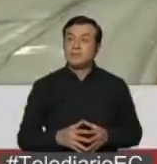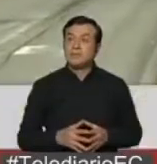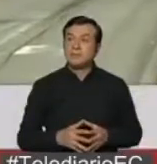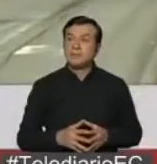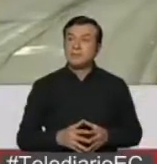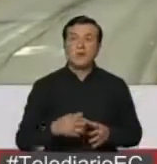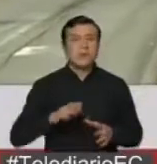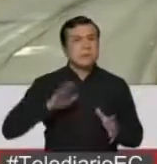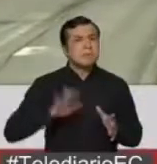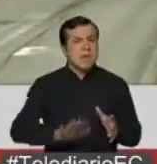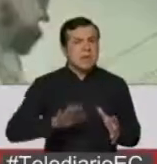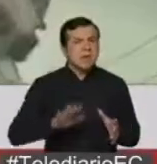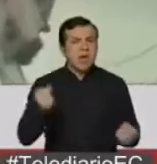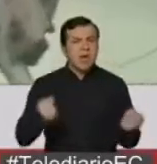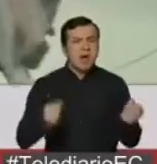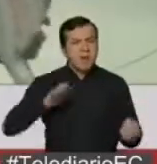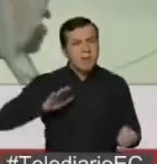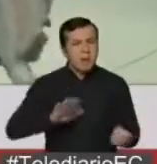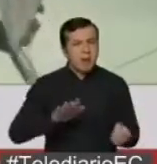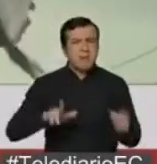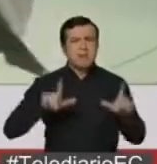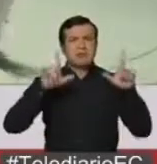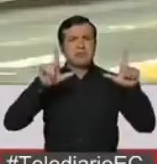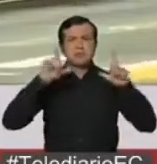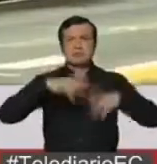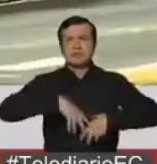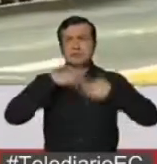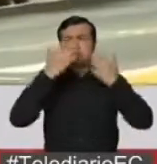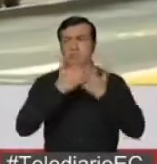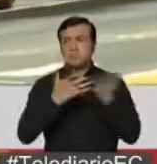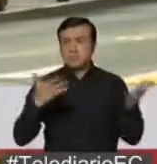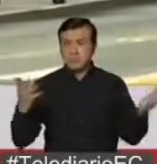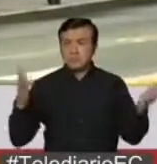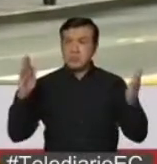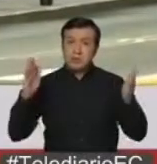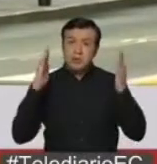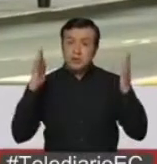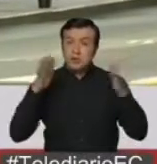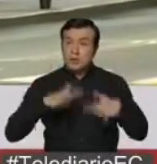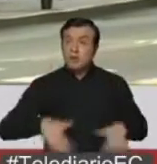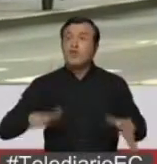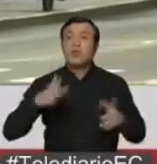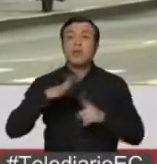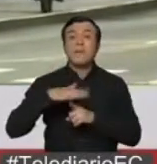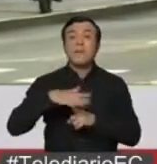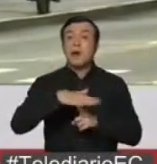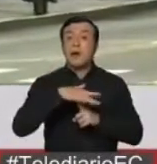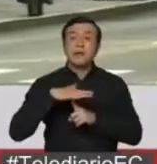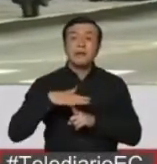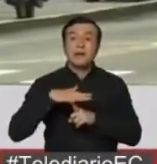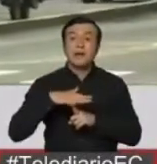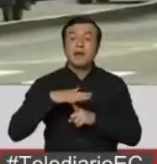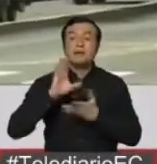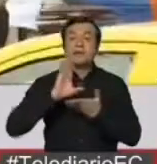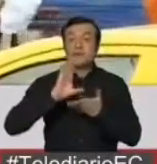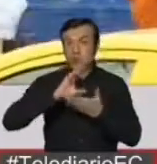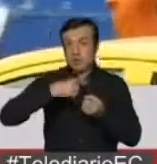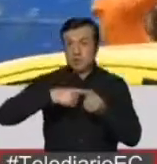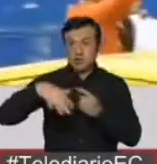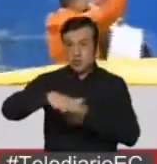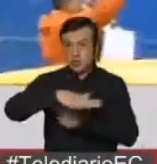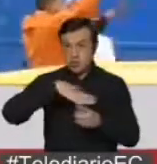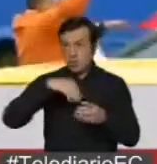Con pitos ensordecedores y carteles en señal de protesta, llamaron la atención en el Parque del Arbolito en el centro de la capital.